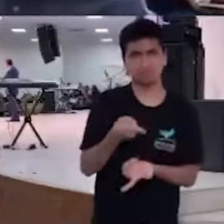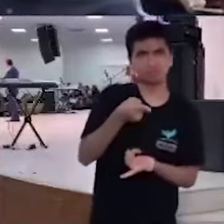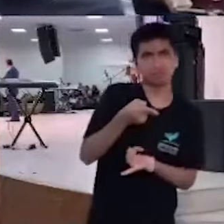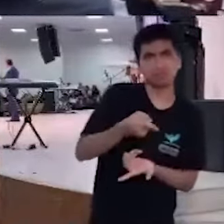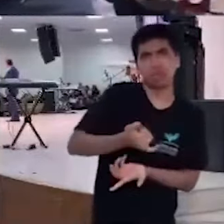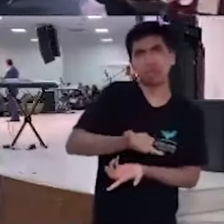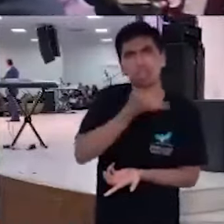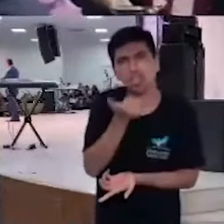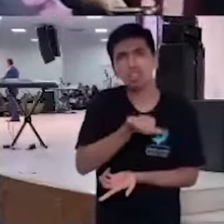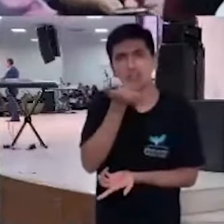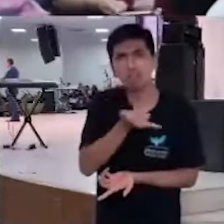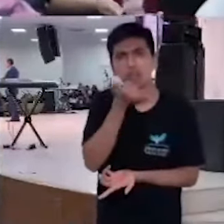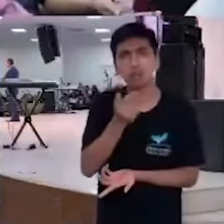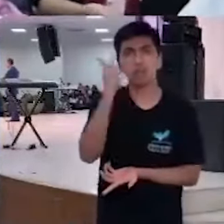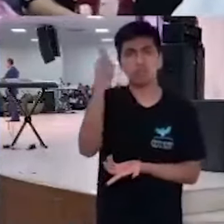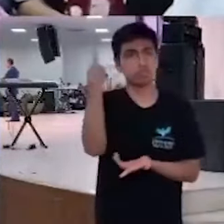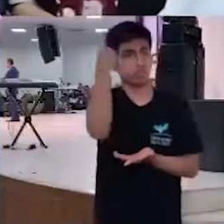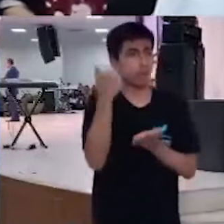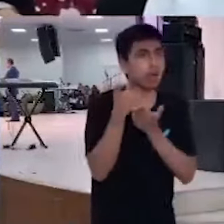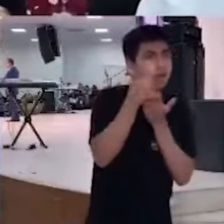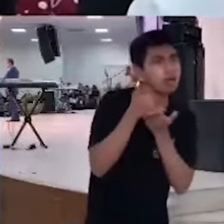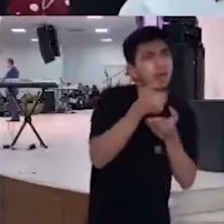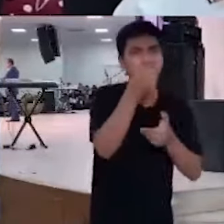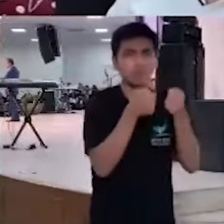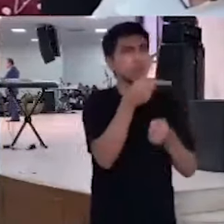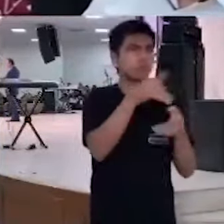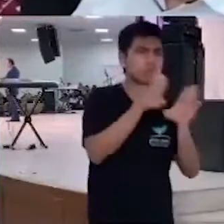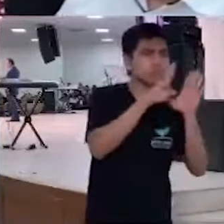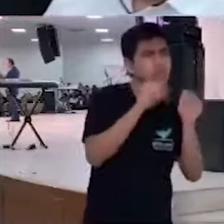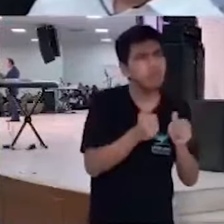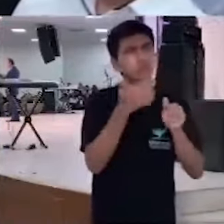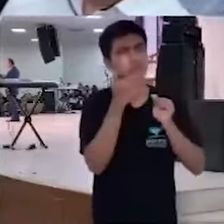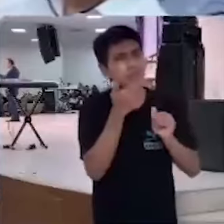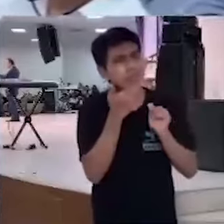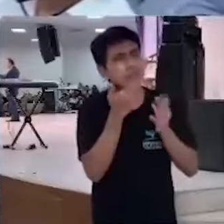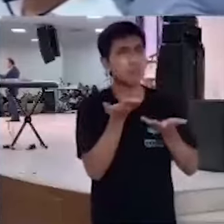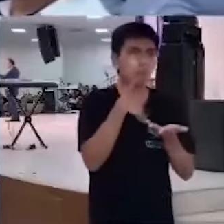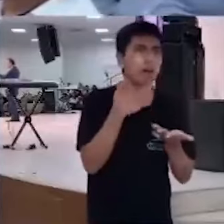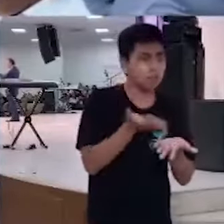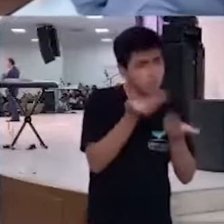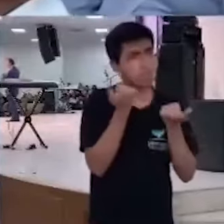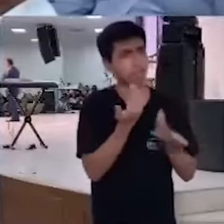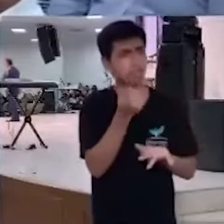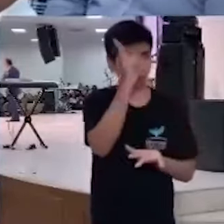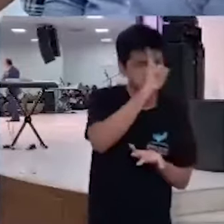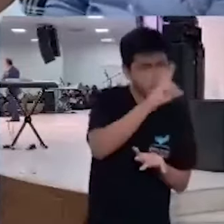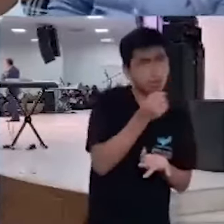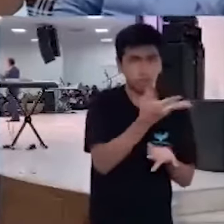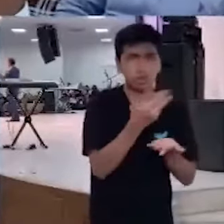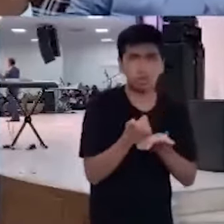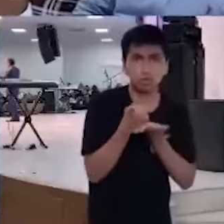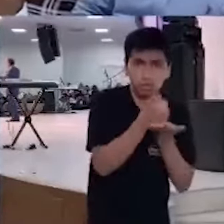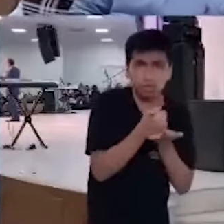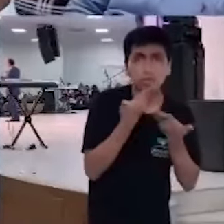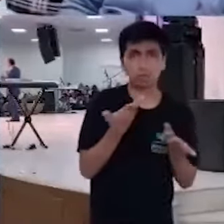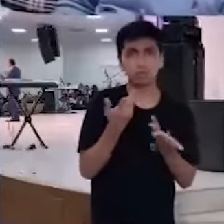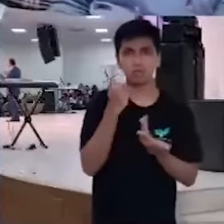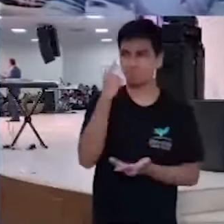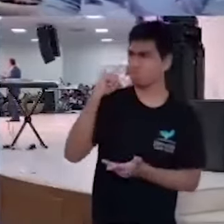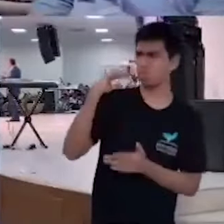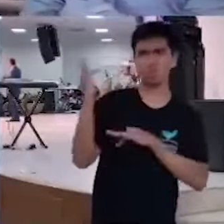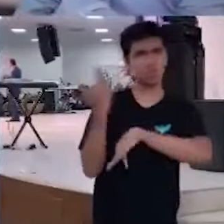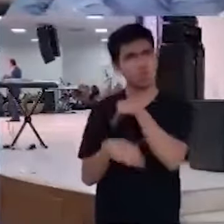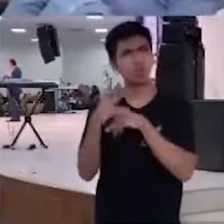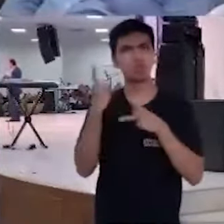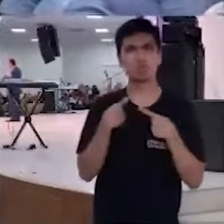eso es necesario. ¿Cuánto creen que es necesario e importante? ¿Verdad que sí? Debemos estar bajo cobertura, no solo los pastores, el liderazgo, la